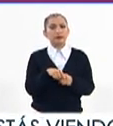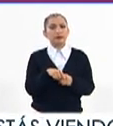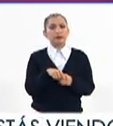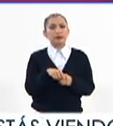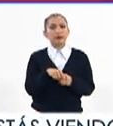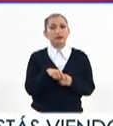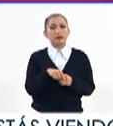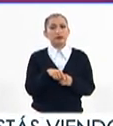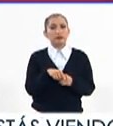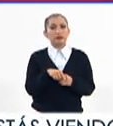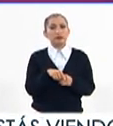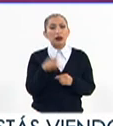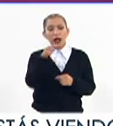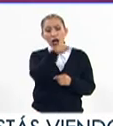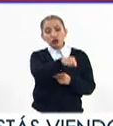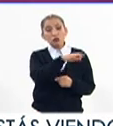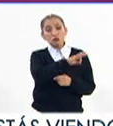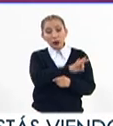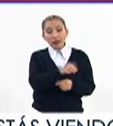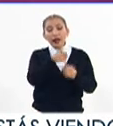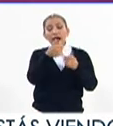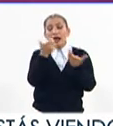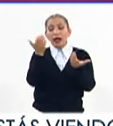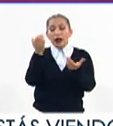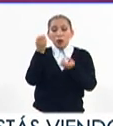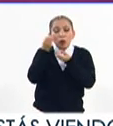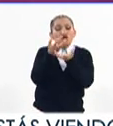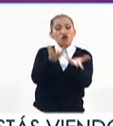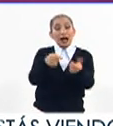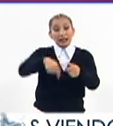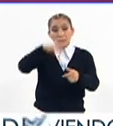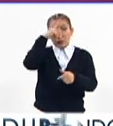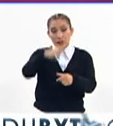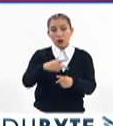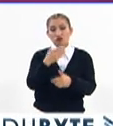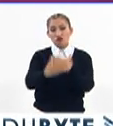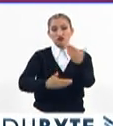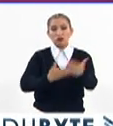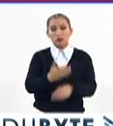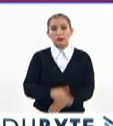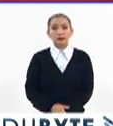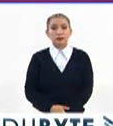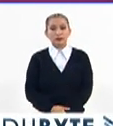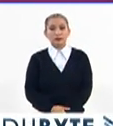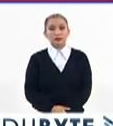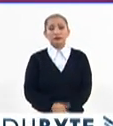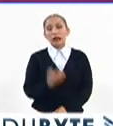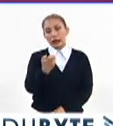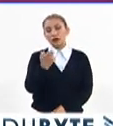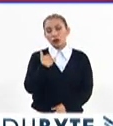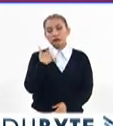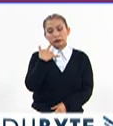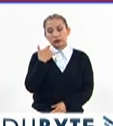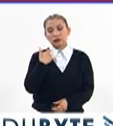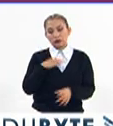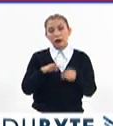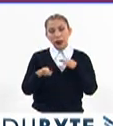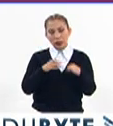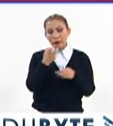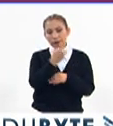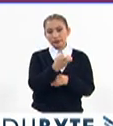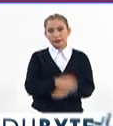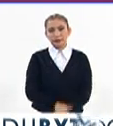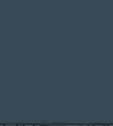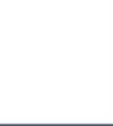que puedan aportar sus conocimientos al desarrollo del país. Este es un esfuerzo que estamos